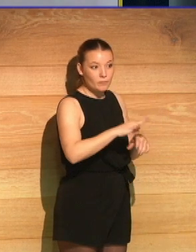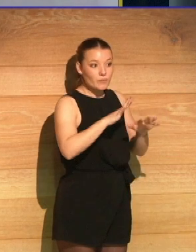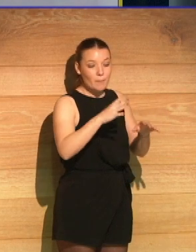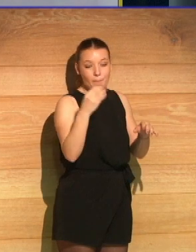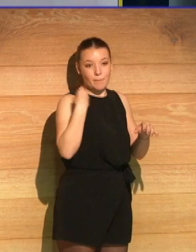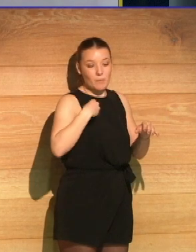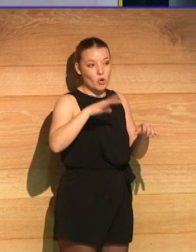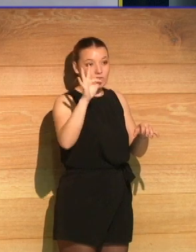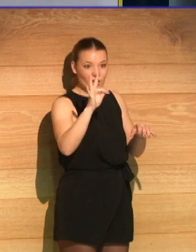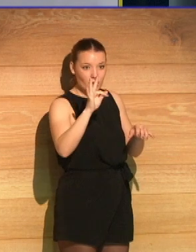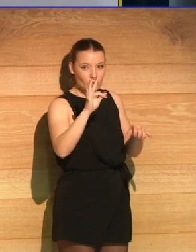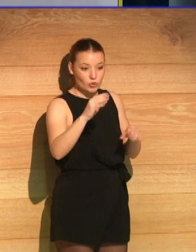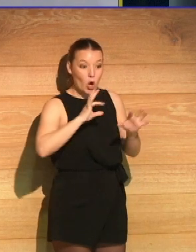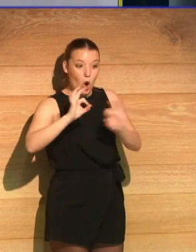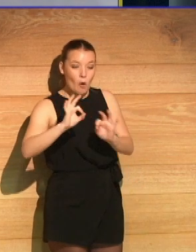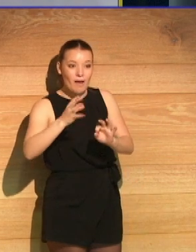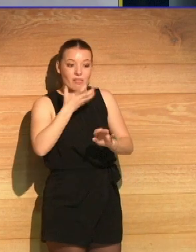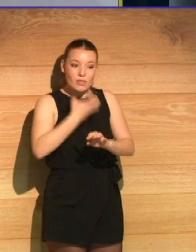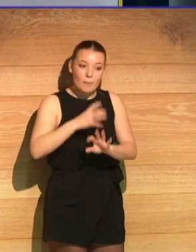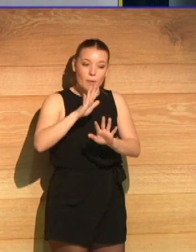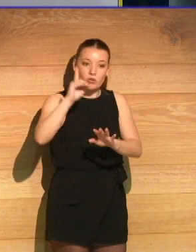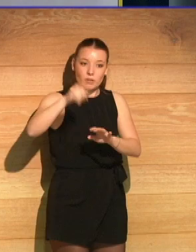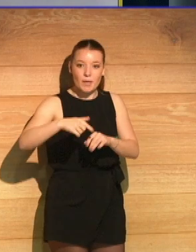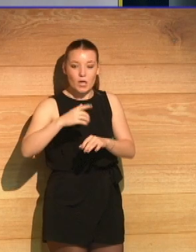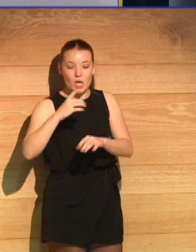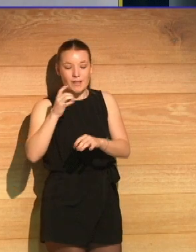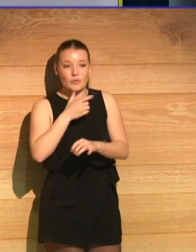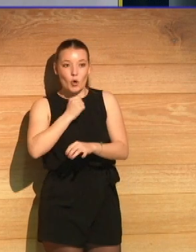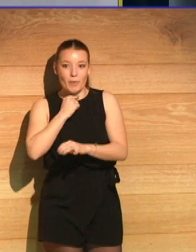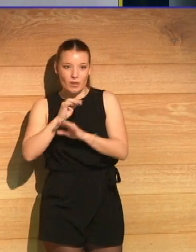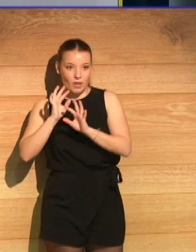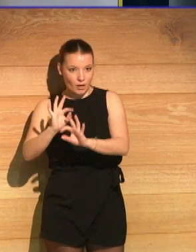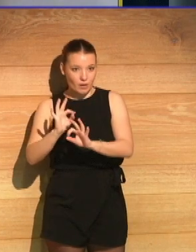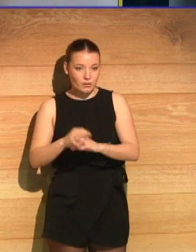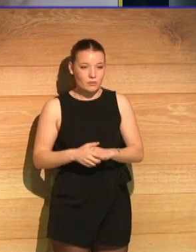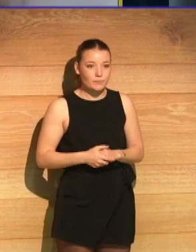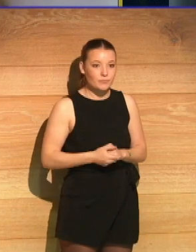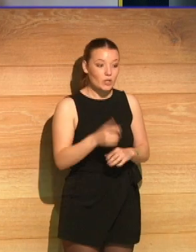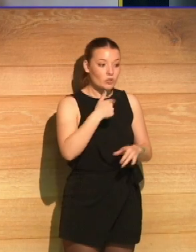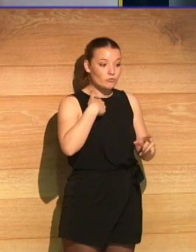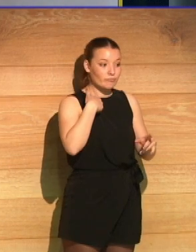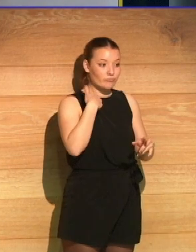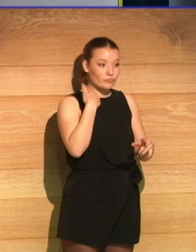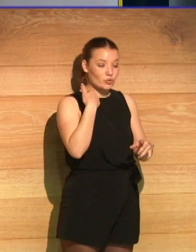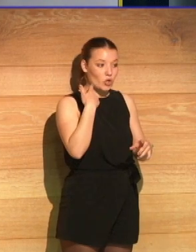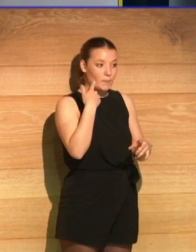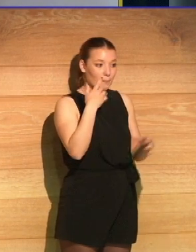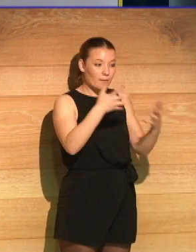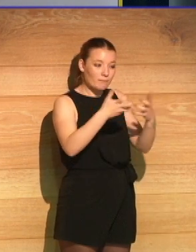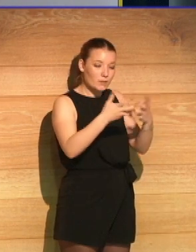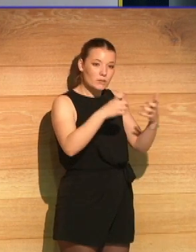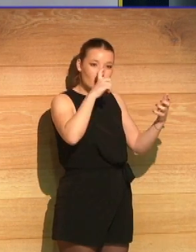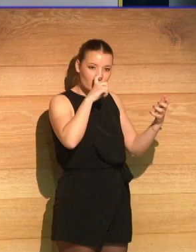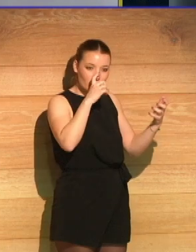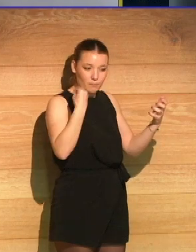algunas situaciones verdaderamente cómicas en su obra. Y yo quiero recordar una frase de Fuller de